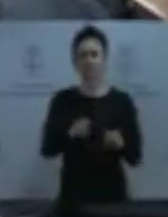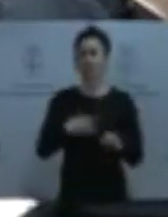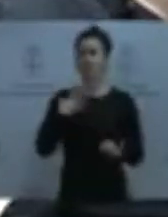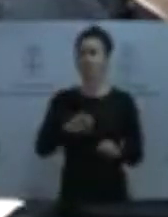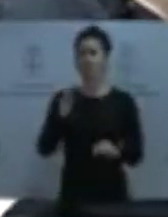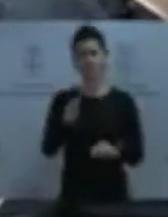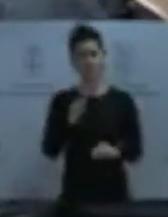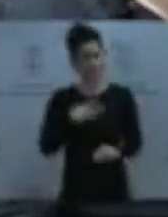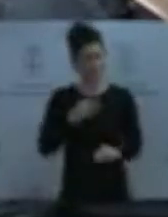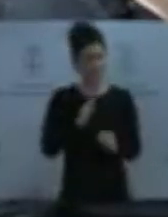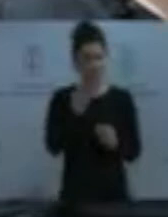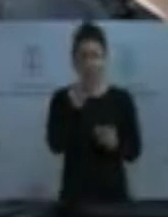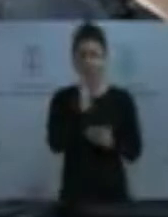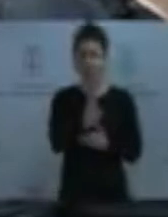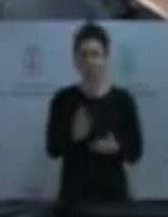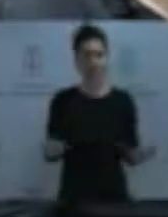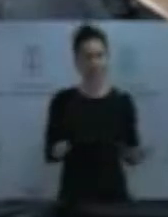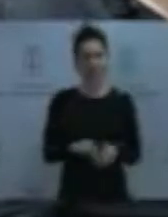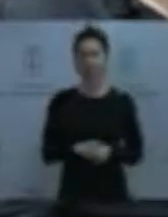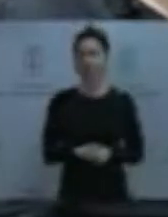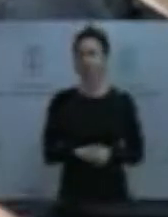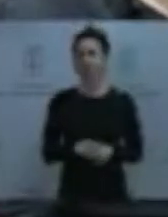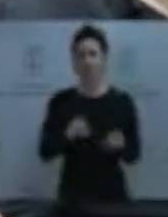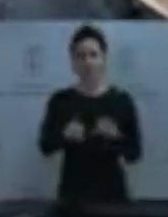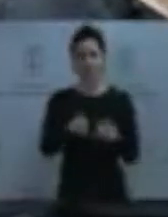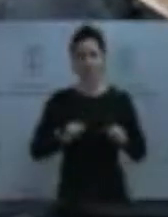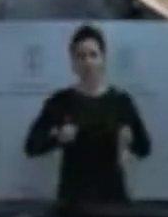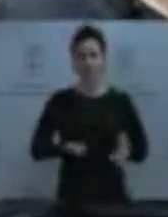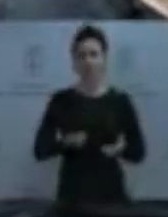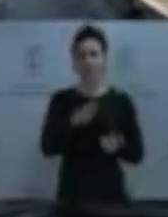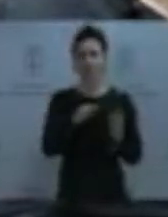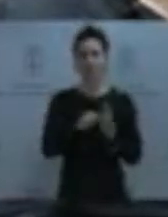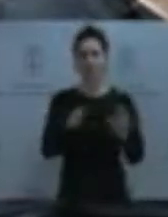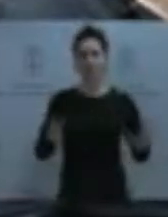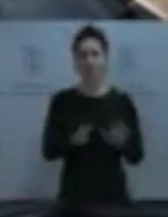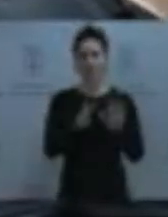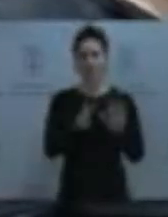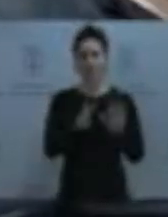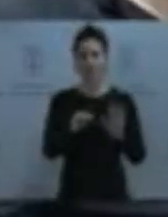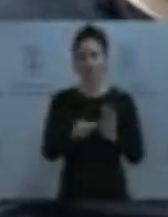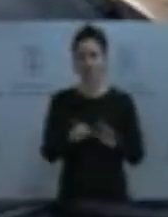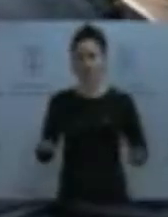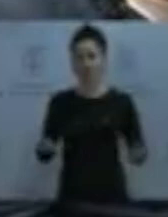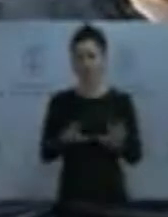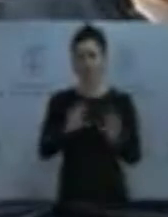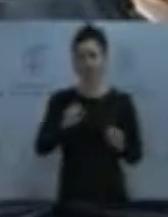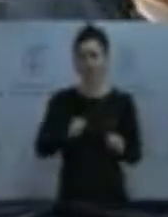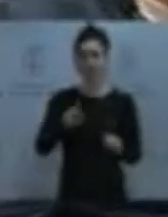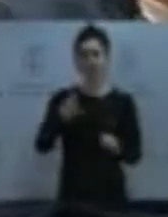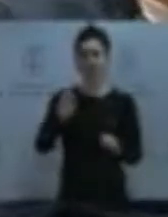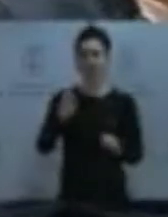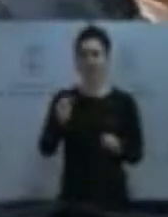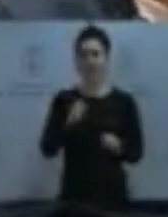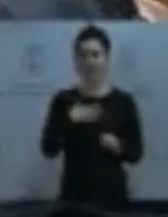Telecable comienza siendo operador en 2008 y en 2010 se edita un ARPA actualizado, versión 3, para introducir nuevos cambios